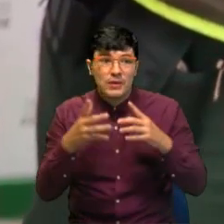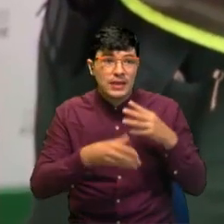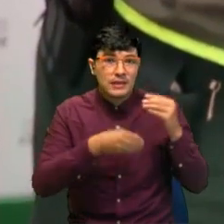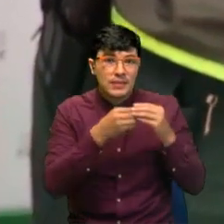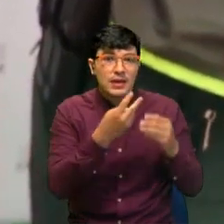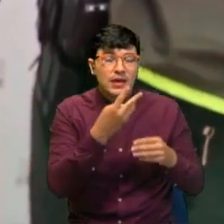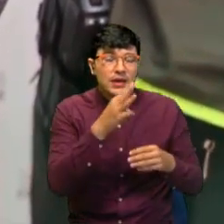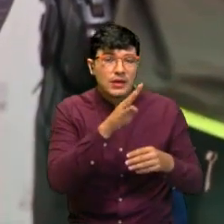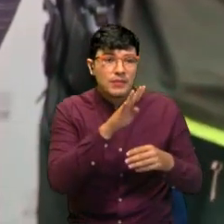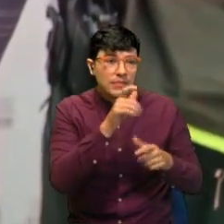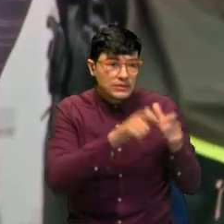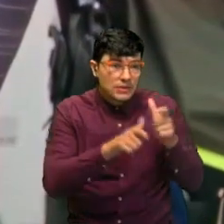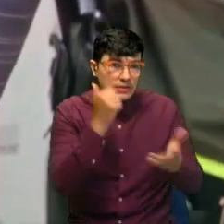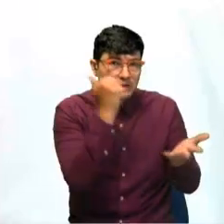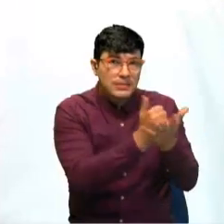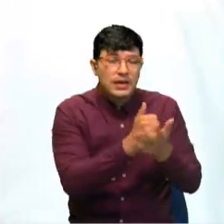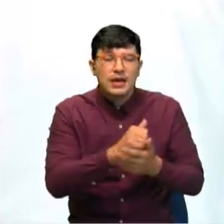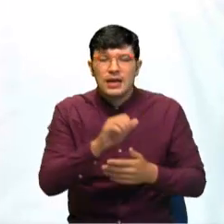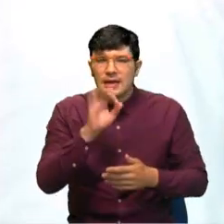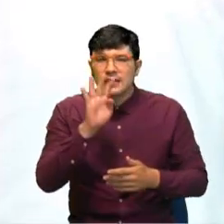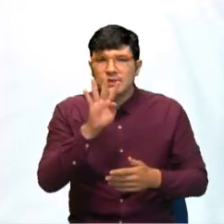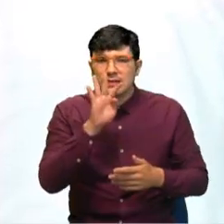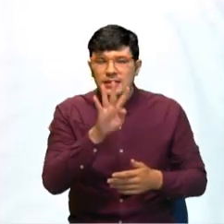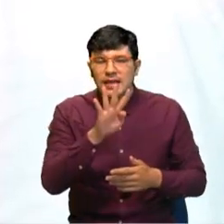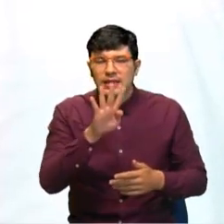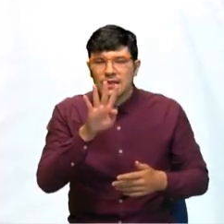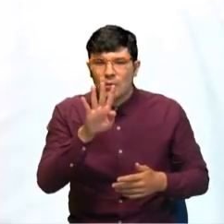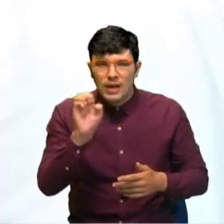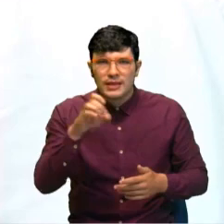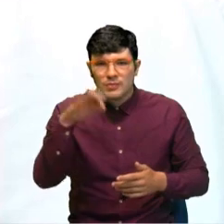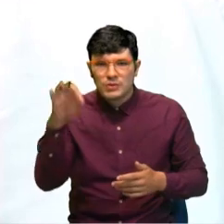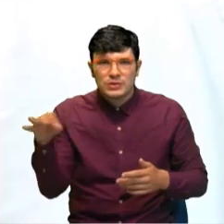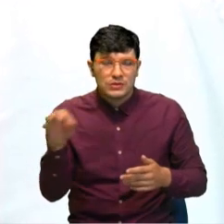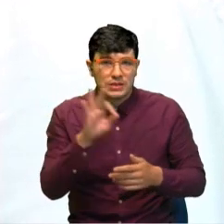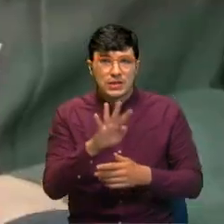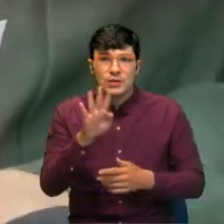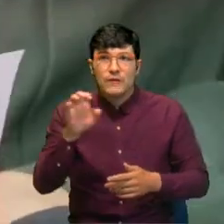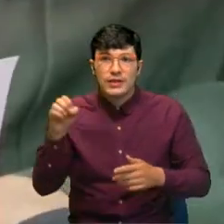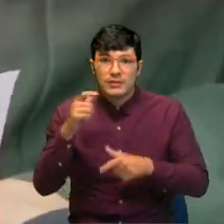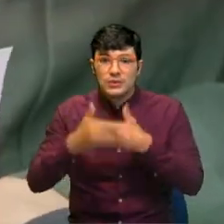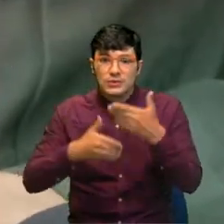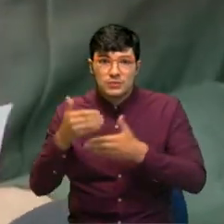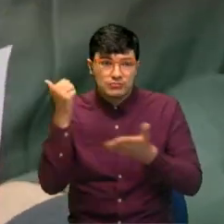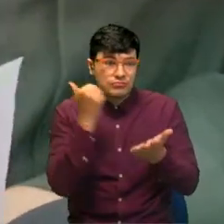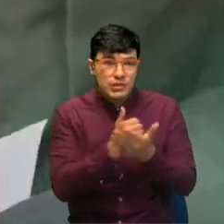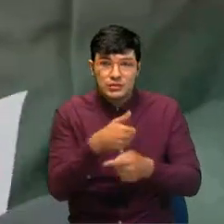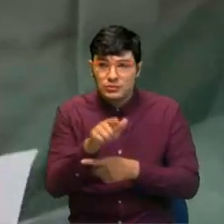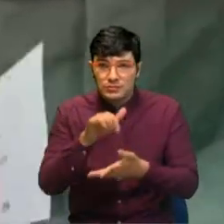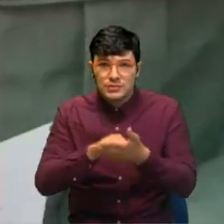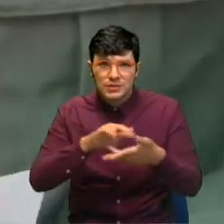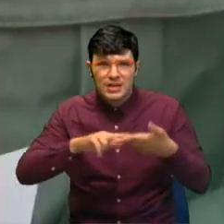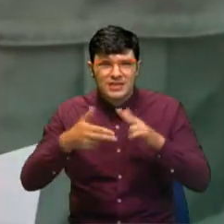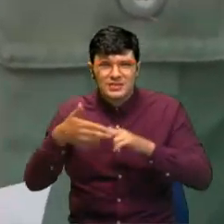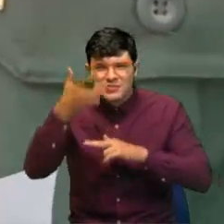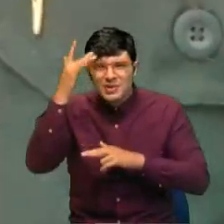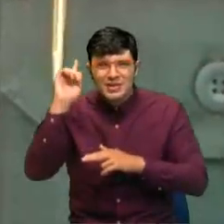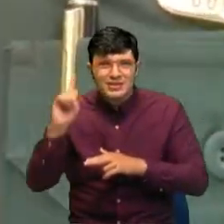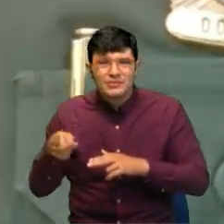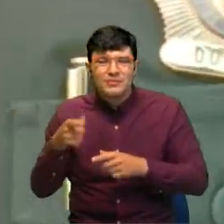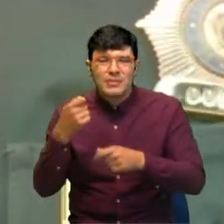ha enfrentado 350 procesos la policía asegura que los homicidios están relacionados con venta de